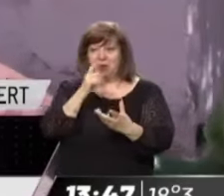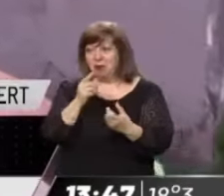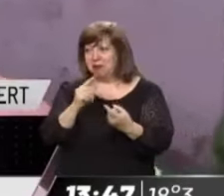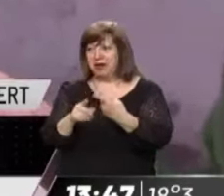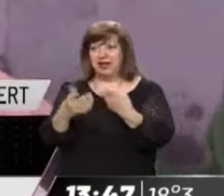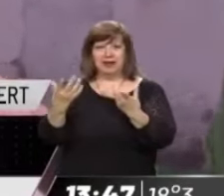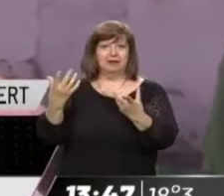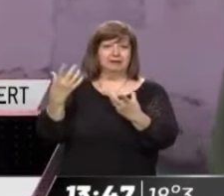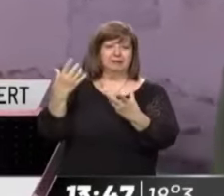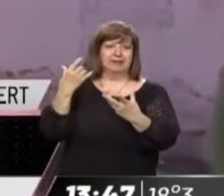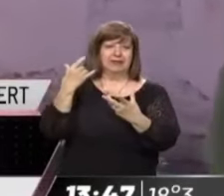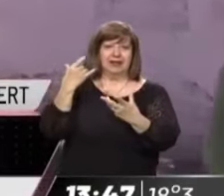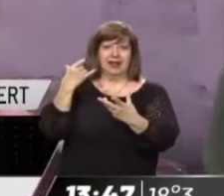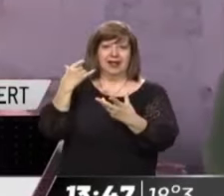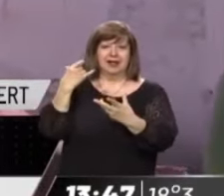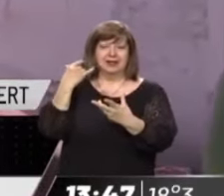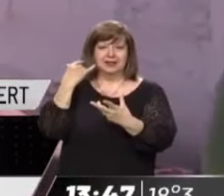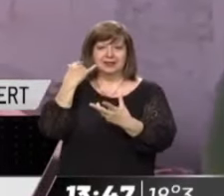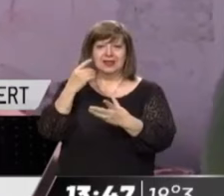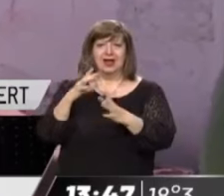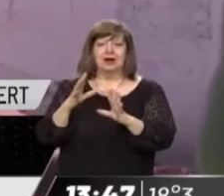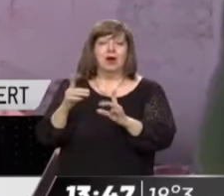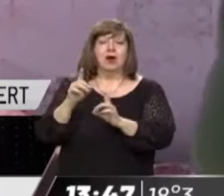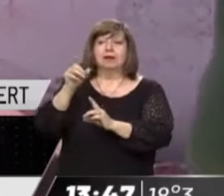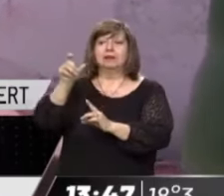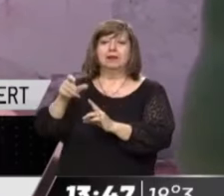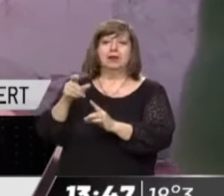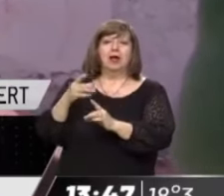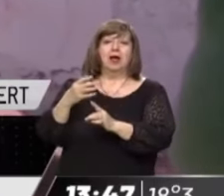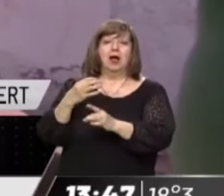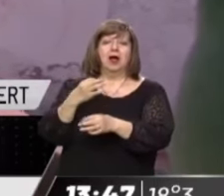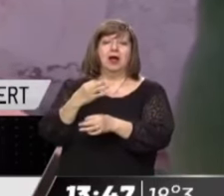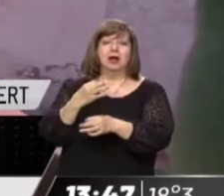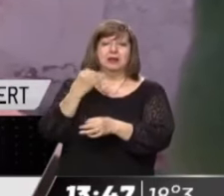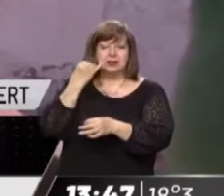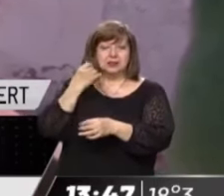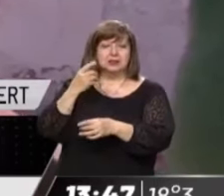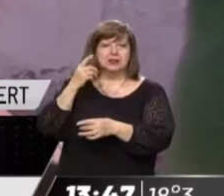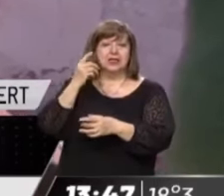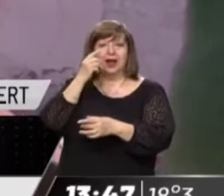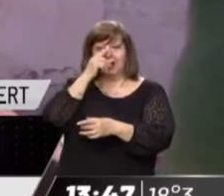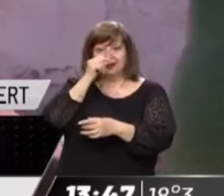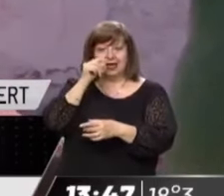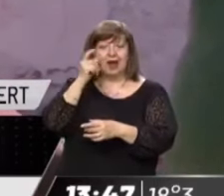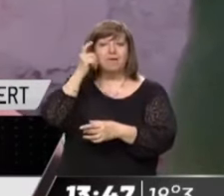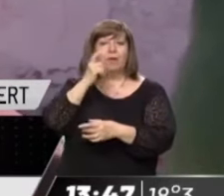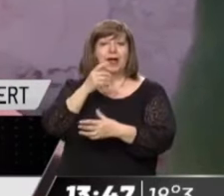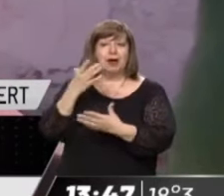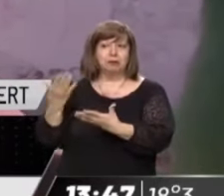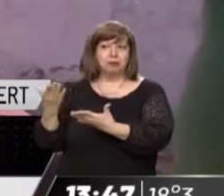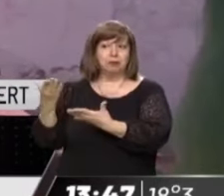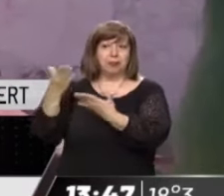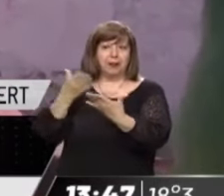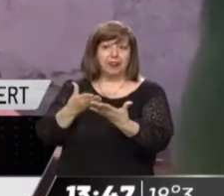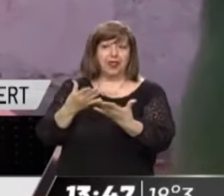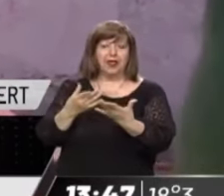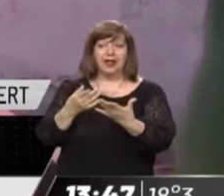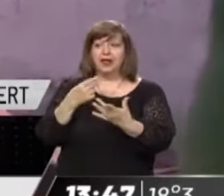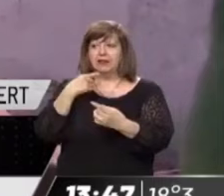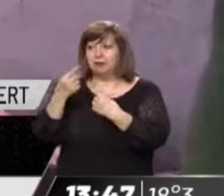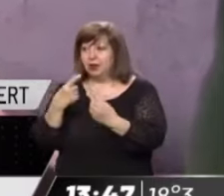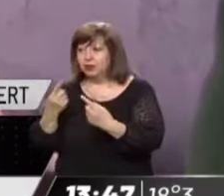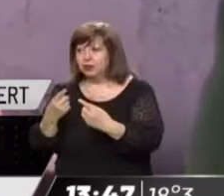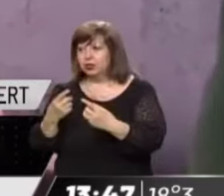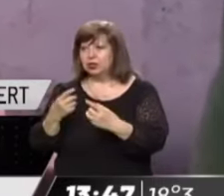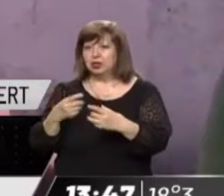eso exactamente eh A través de una docente ofreció el cuerpo de bomberos voluntarios de la acera y nos dicen que ellos no tienen las